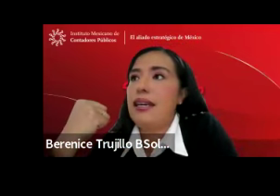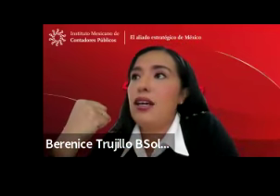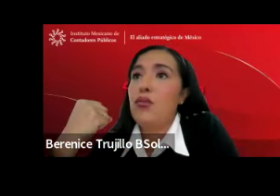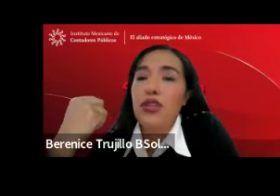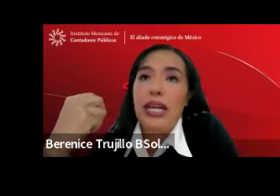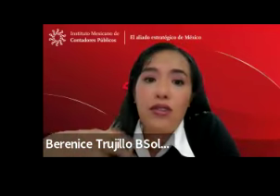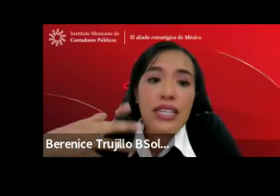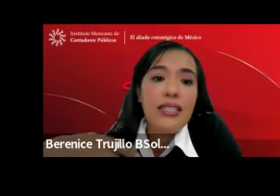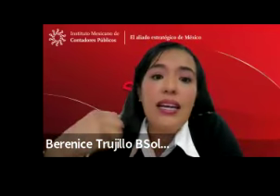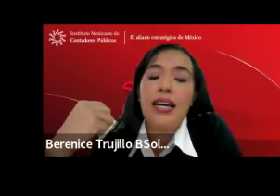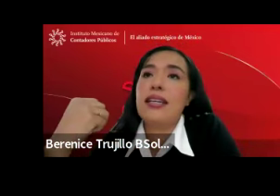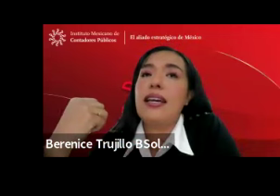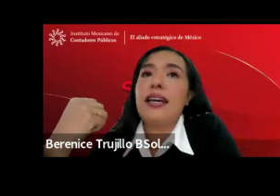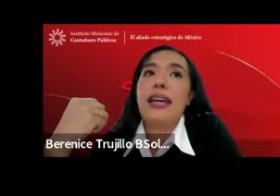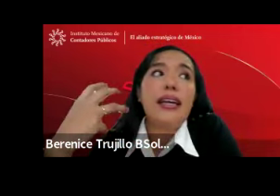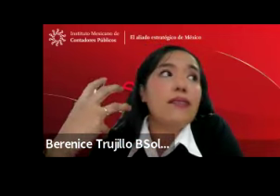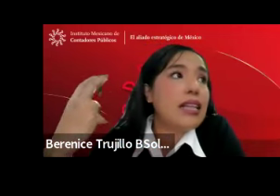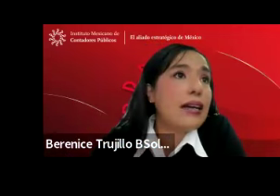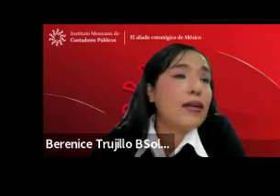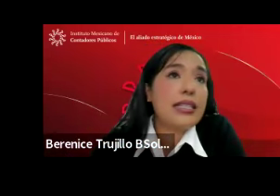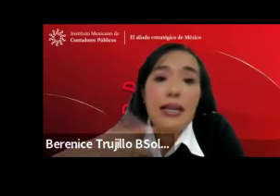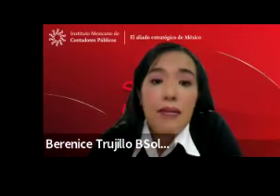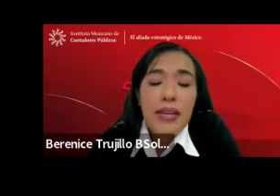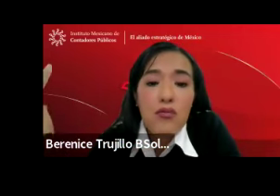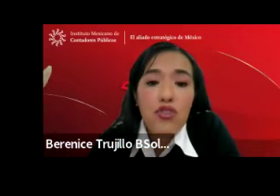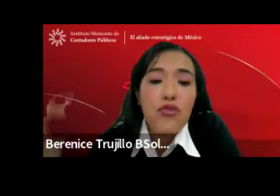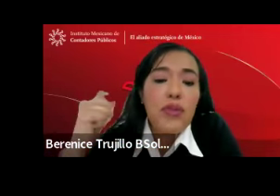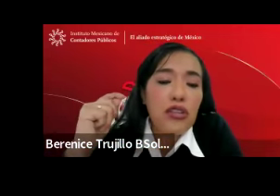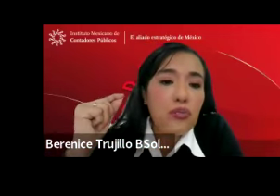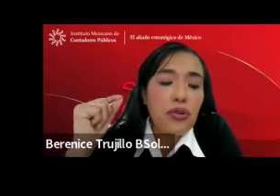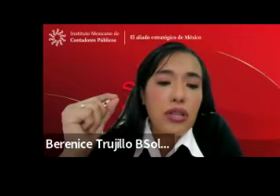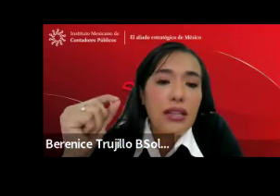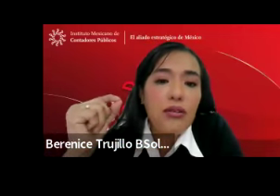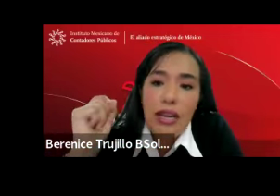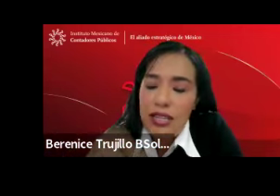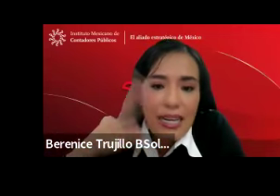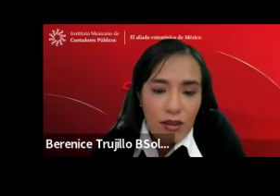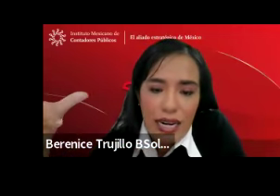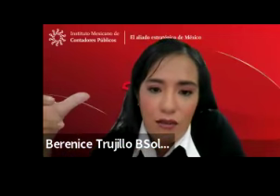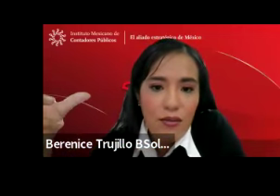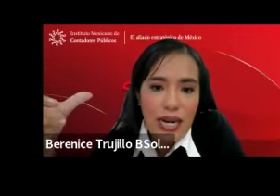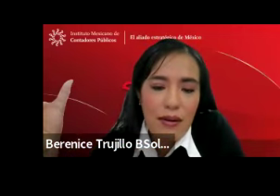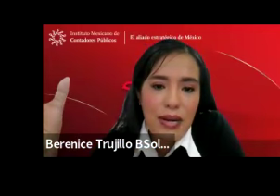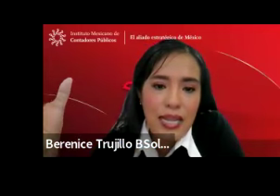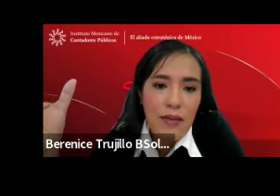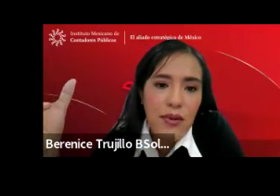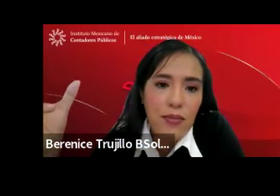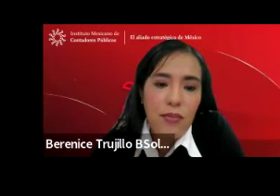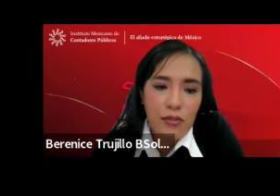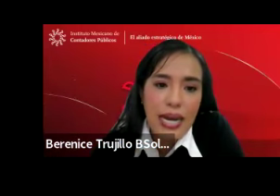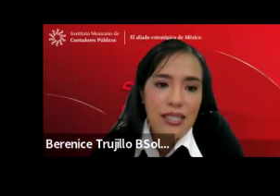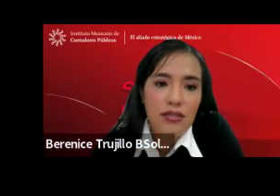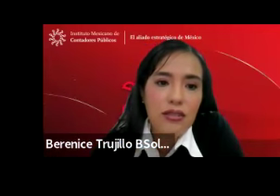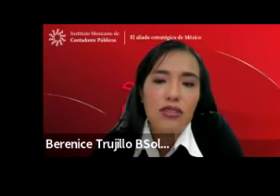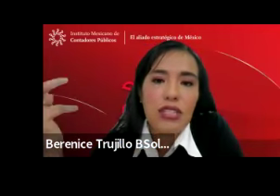cárteles como terroristas. Están habiendo muchos movimientos, por lo tanto, y ahorita con la reforma que va a haber de la